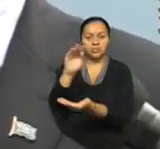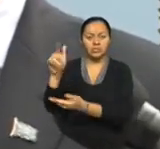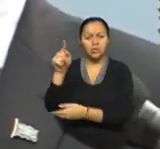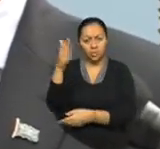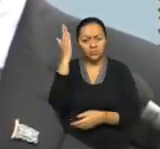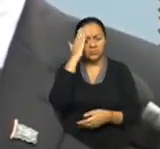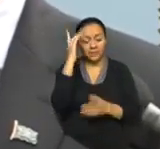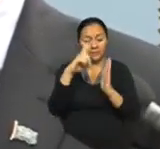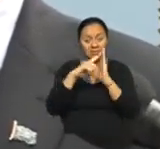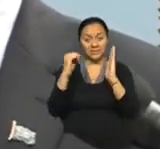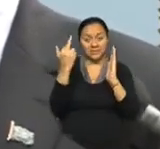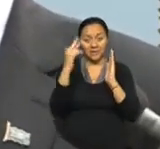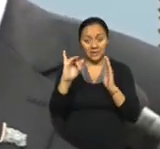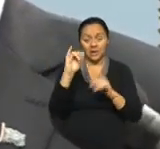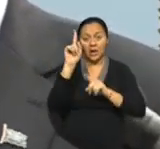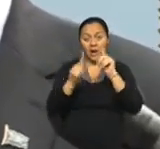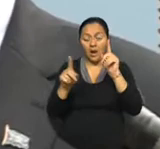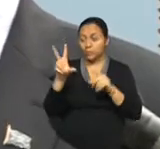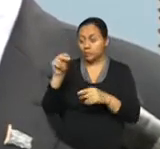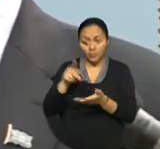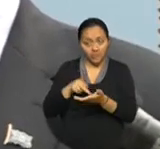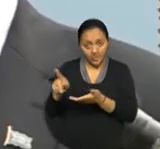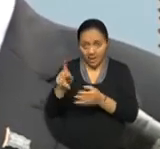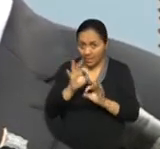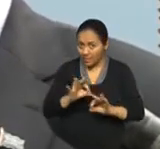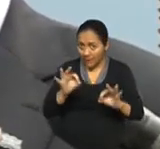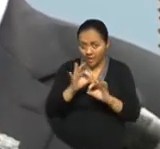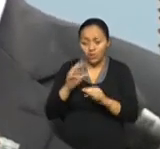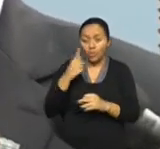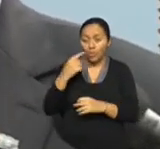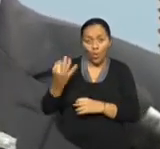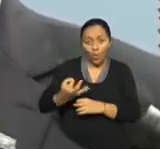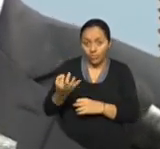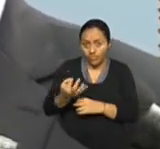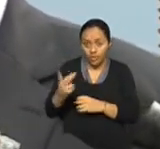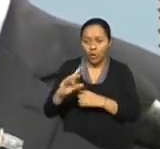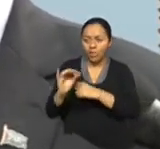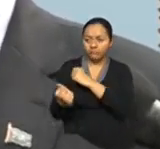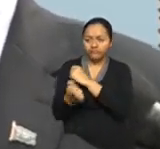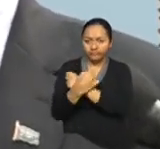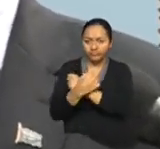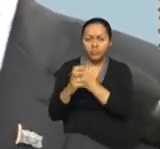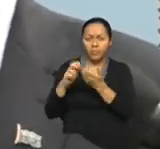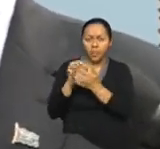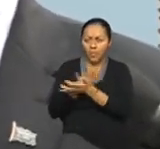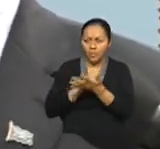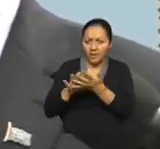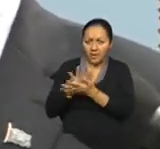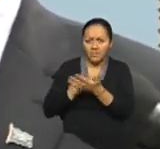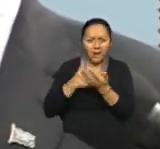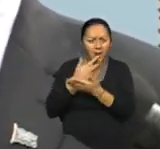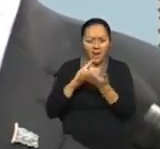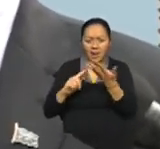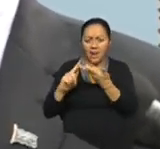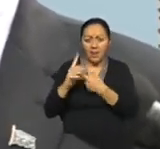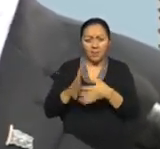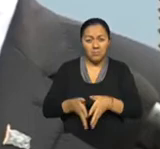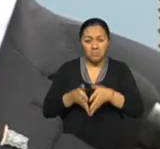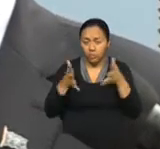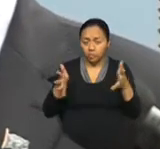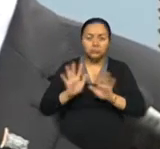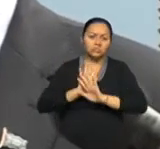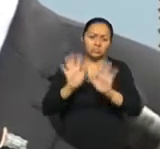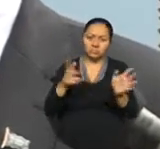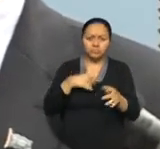saber que aquellos que incumplen la ley, que traicionan a su país, generando este tipo de actos